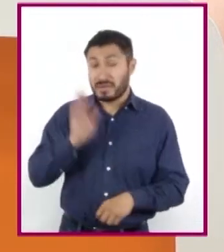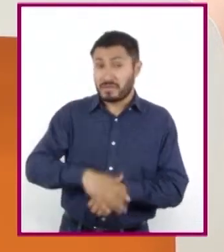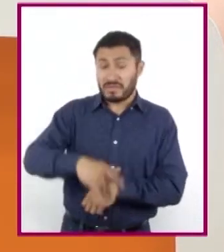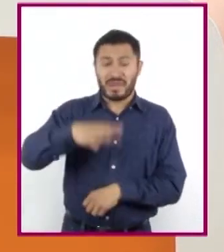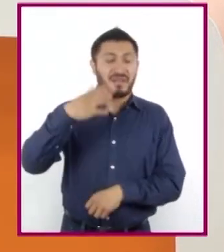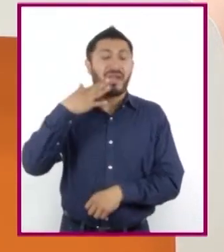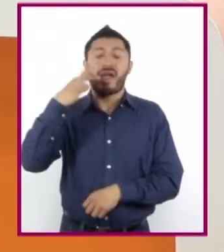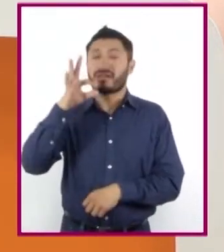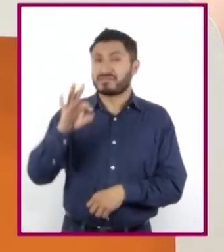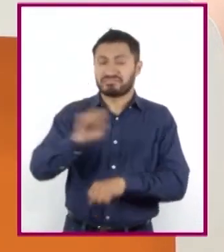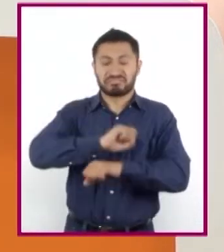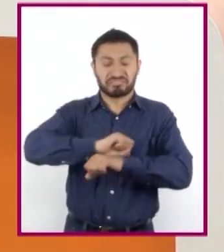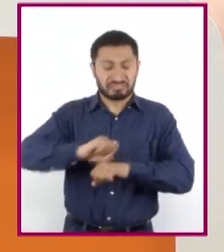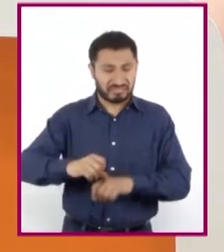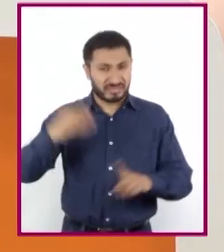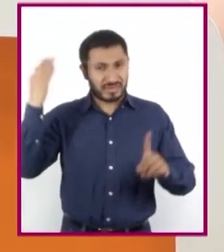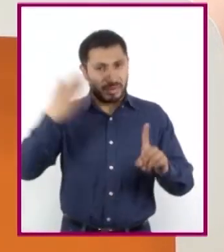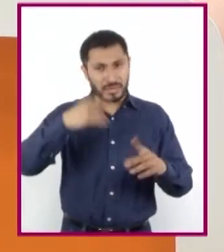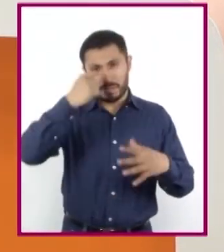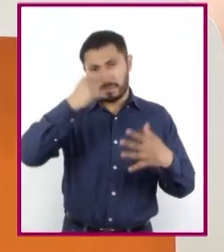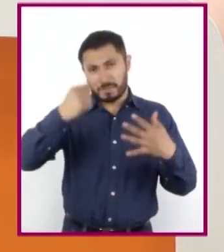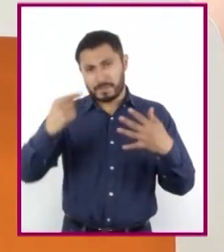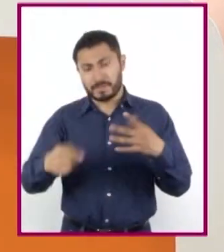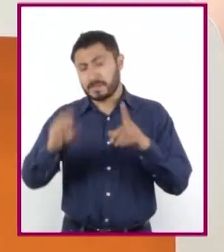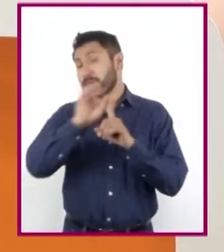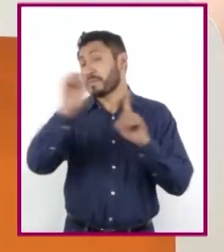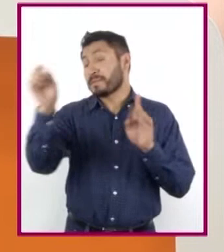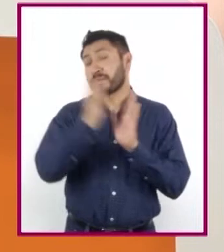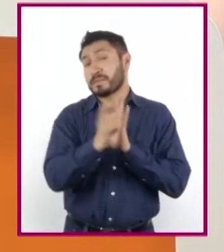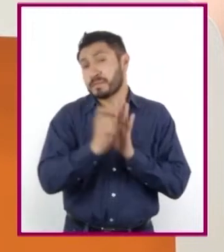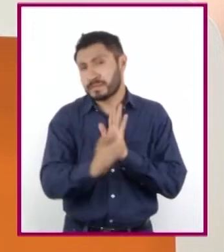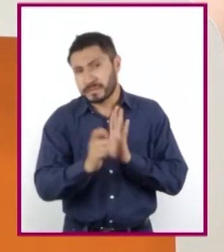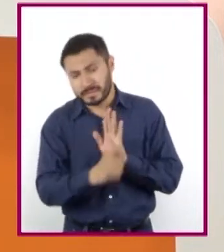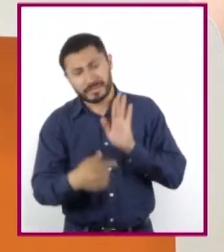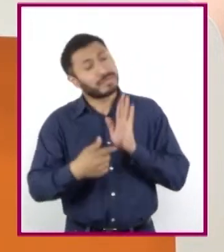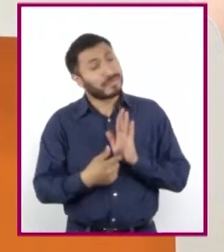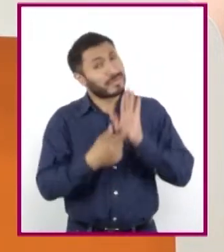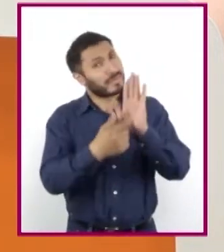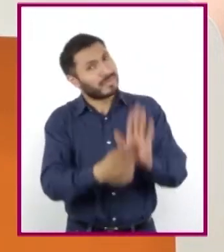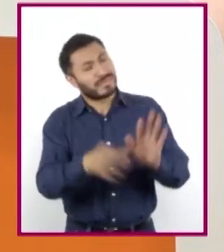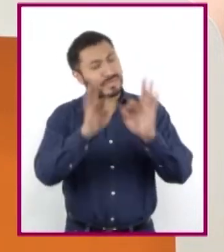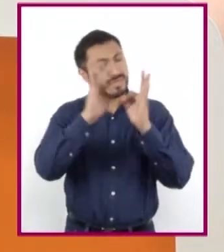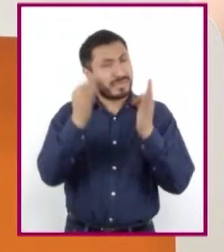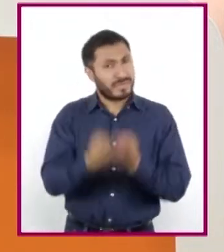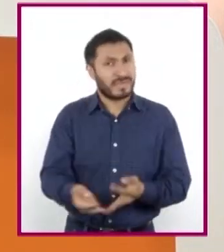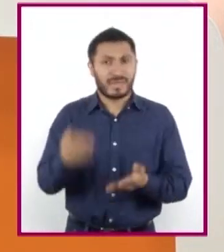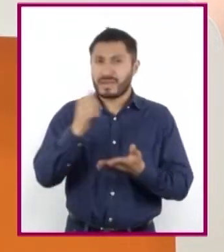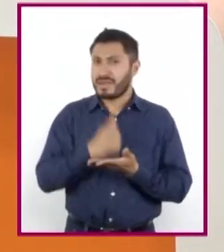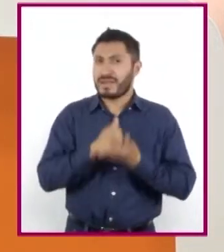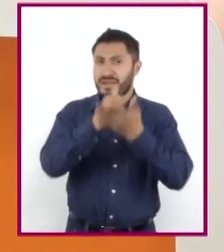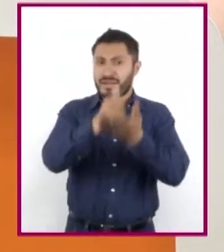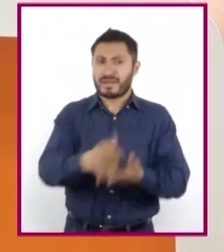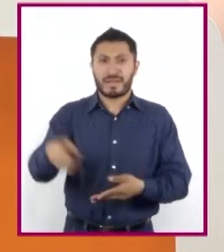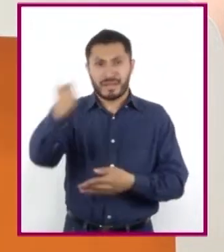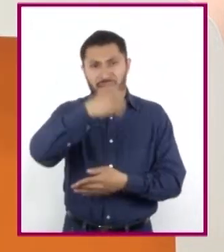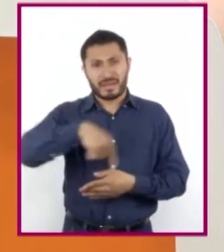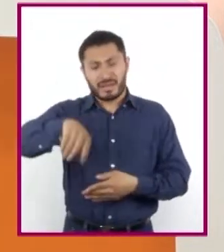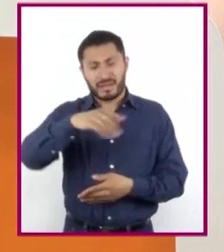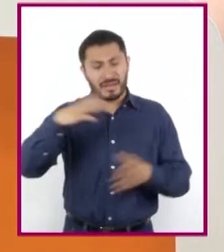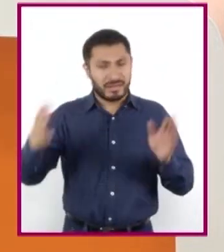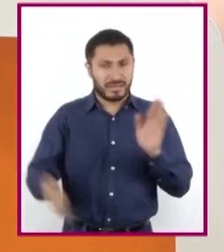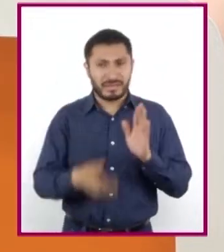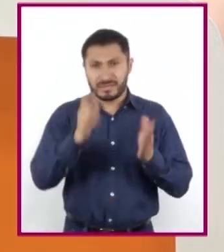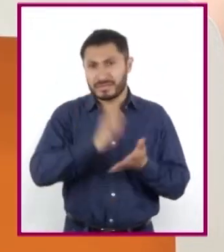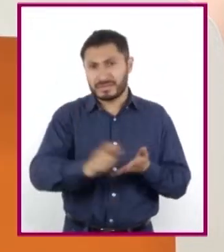de los objetivos, a continuación les presentaré la siguiente estructura que les ayudará a construir los